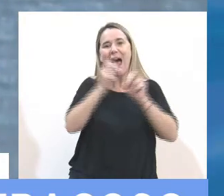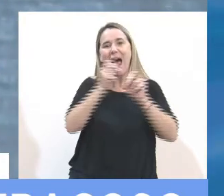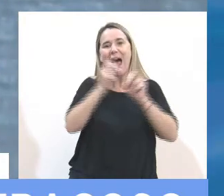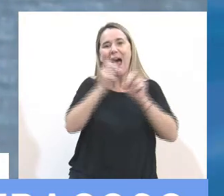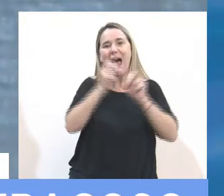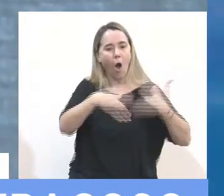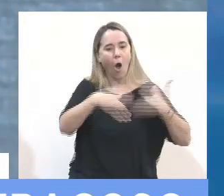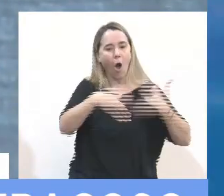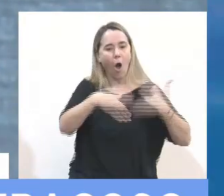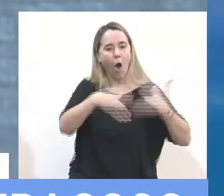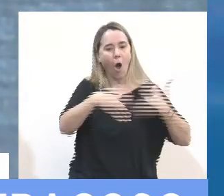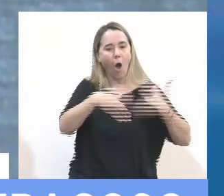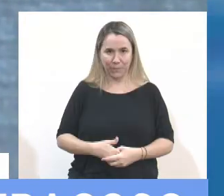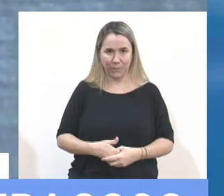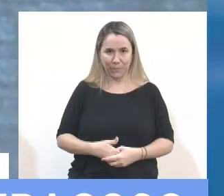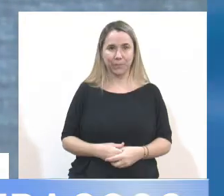hacia adelante.